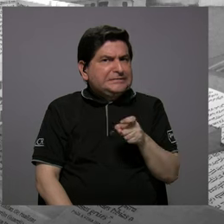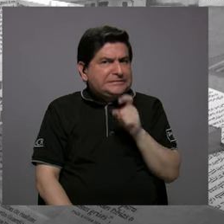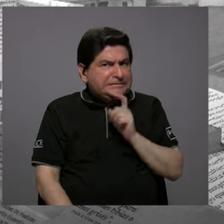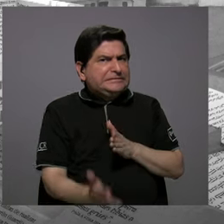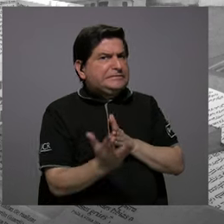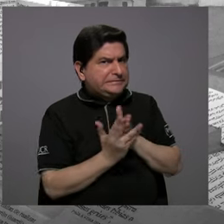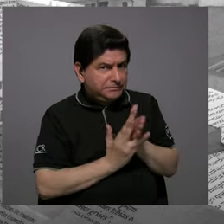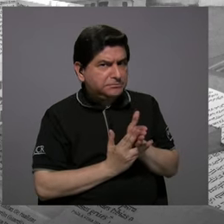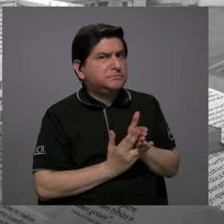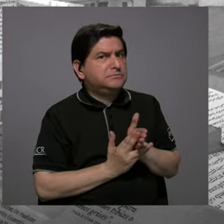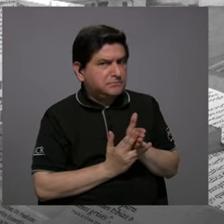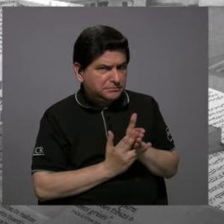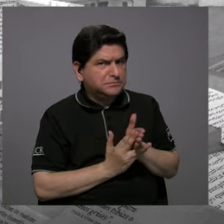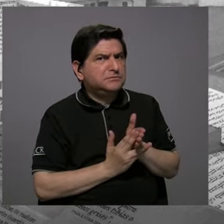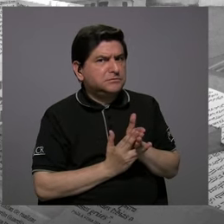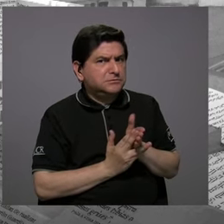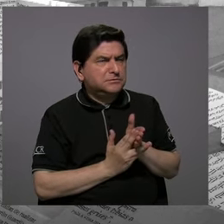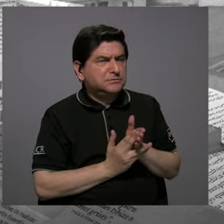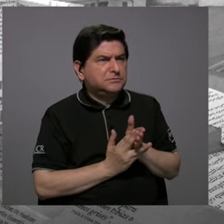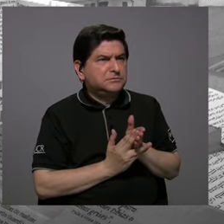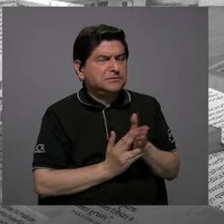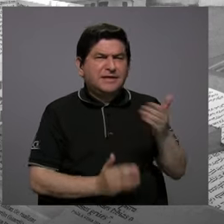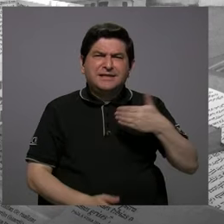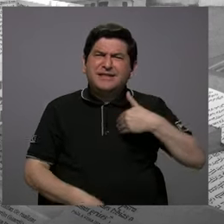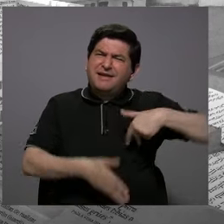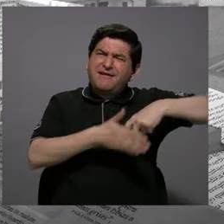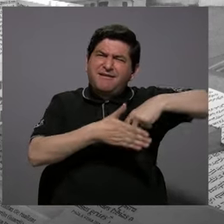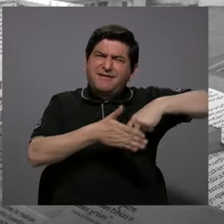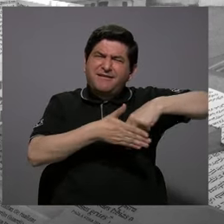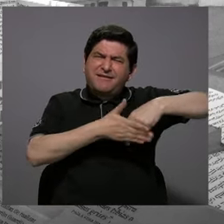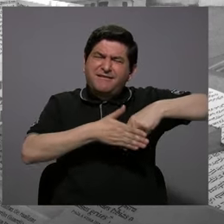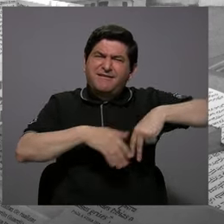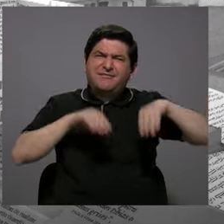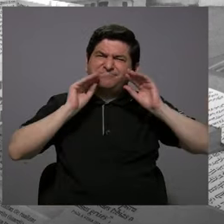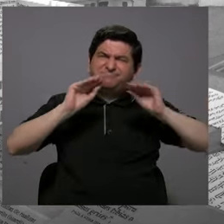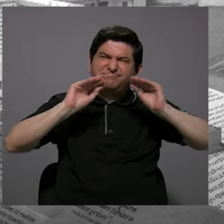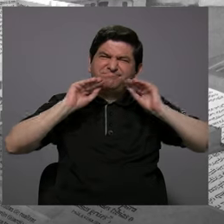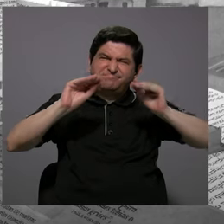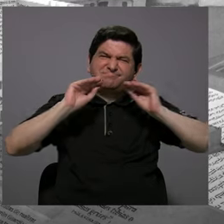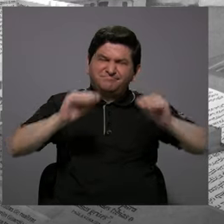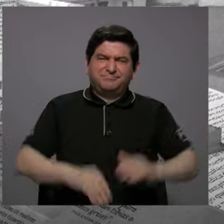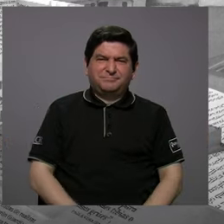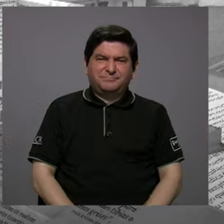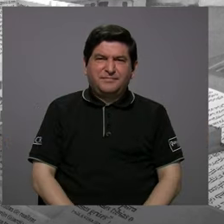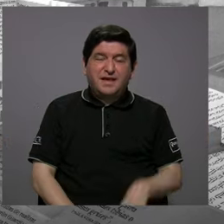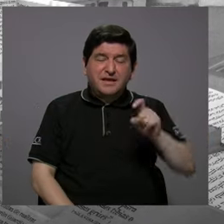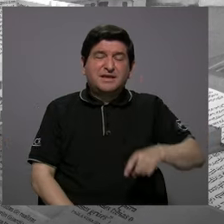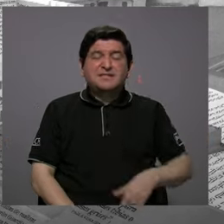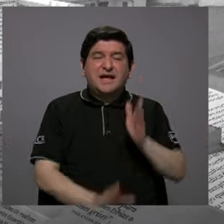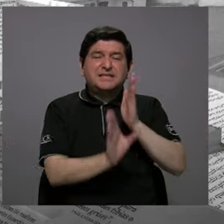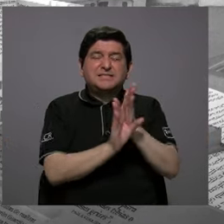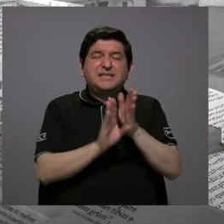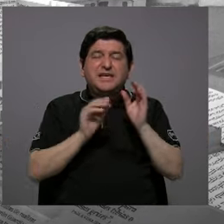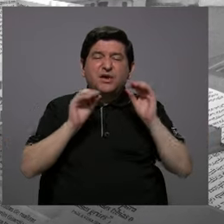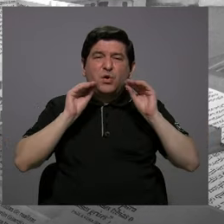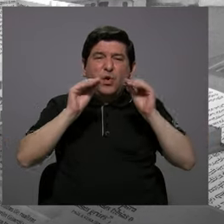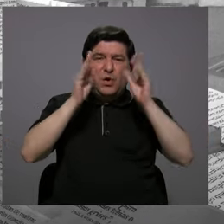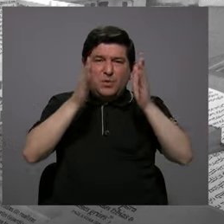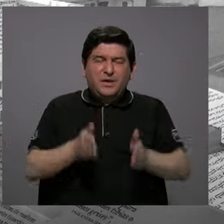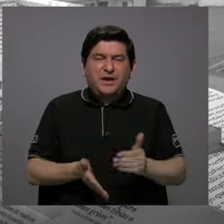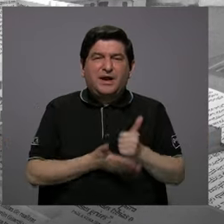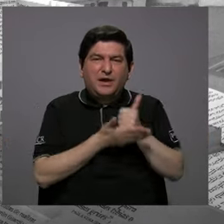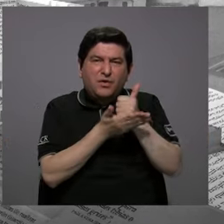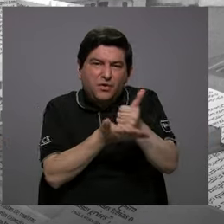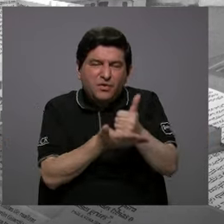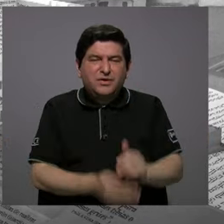ingresar m porque tenemos muchas trabas también en la educación necesitas un psicopedagogo que te acompañe entonces a